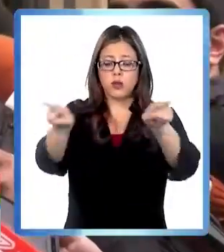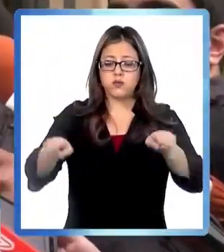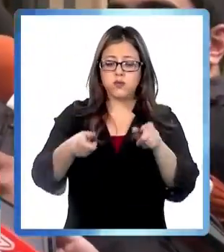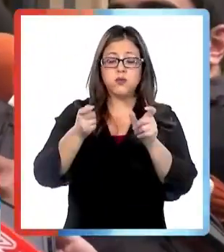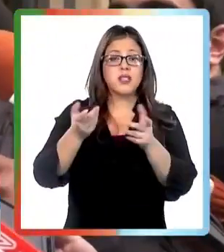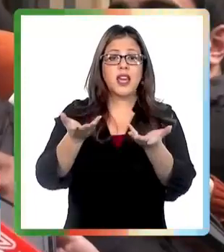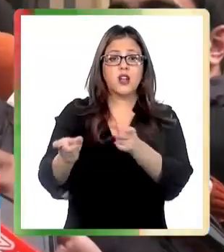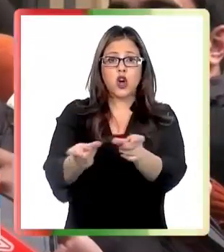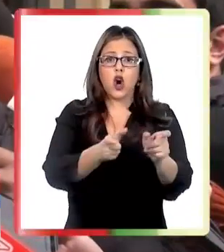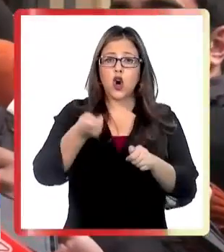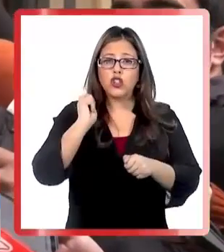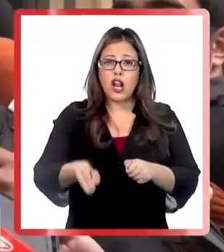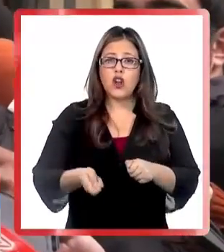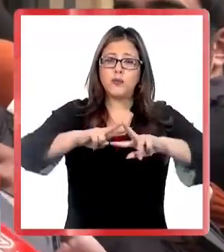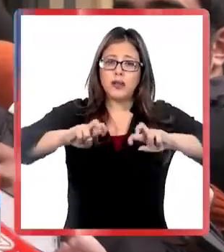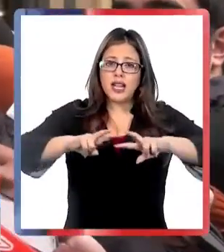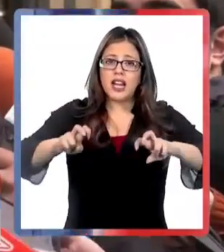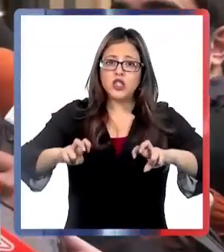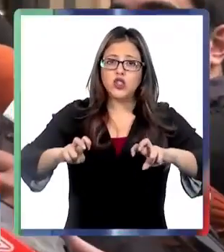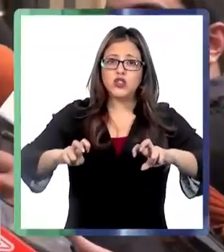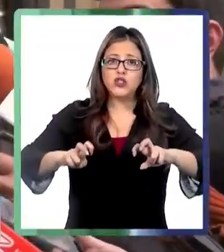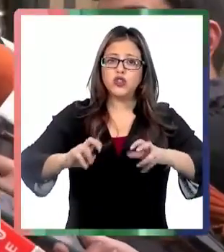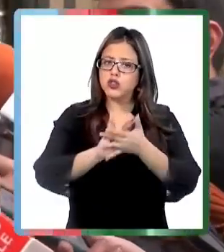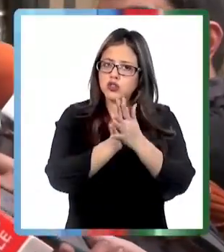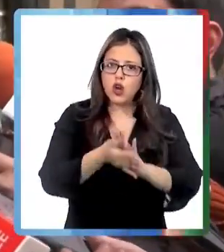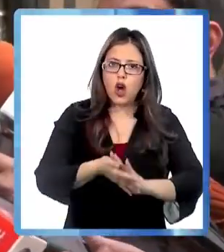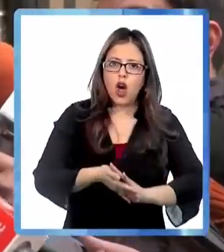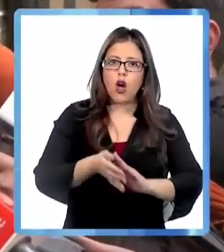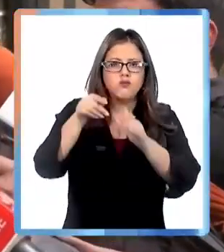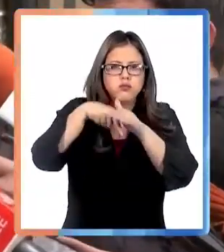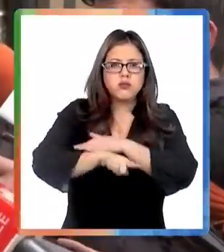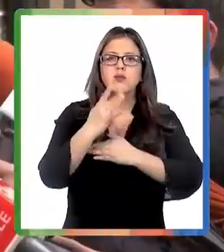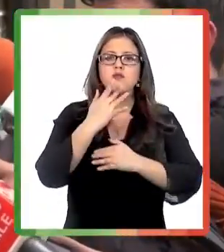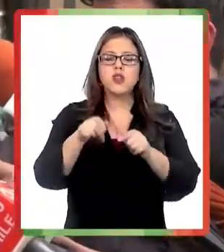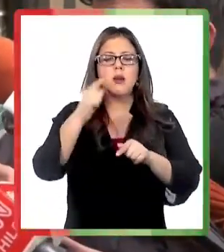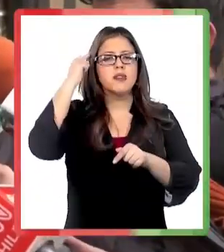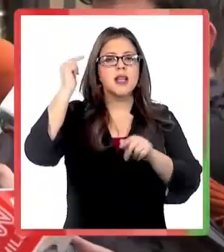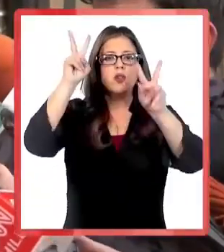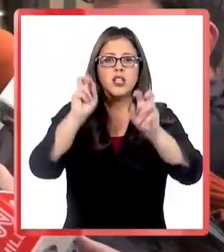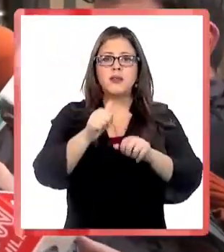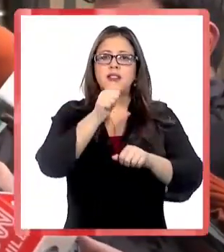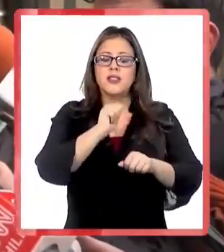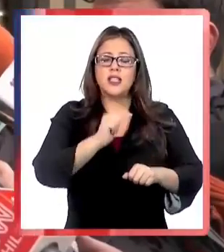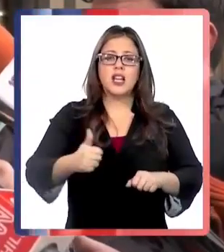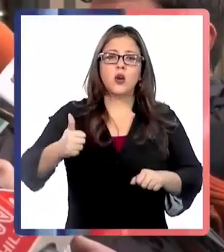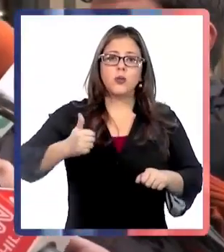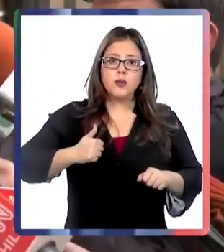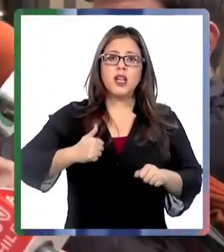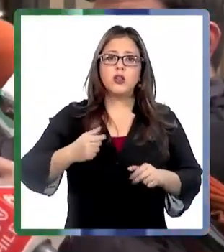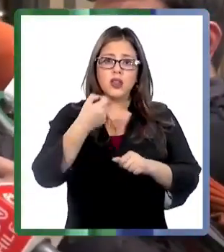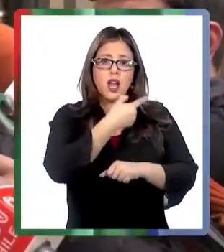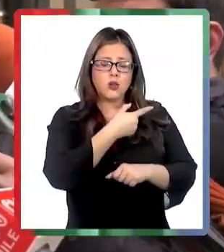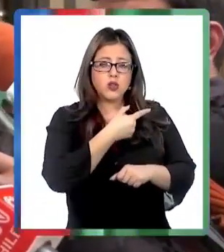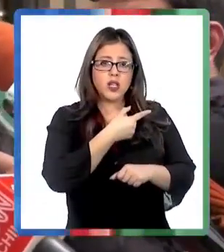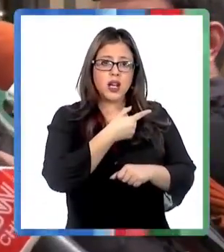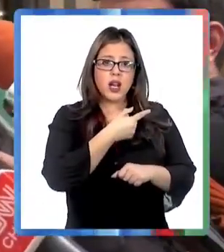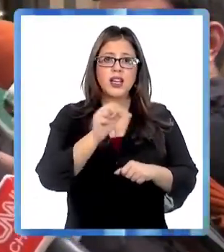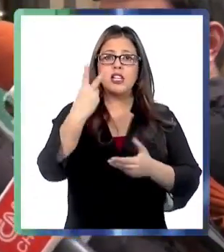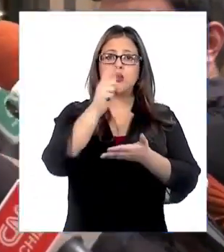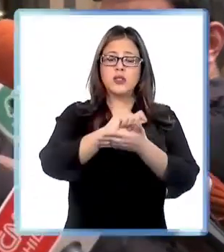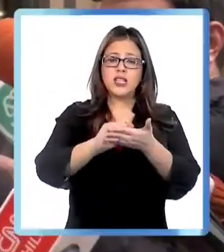que investigue hasta las últimas consecuencias, porque creemos que la falta de cumplimiento del deber de denunciar en la Subsecretaría de Bienes